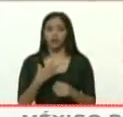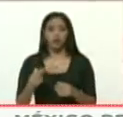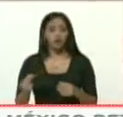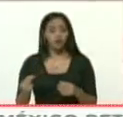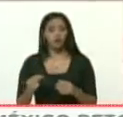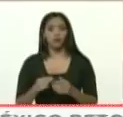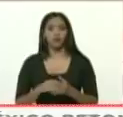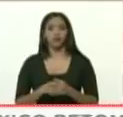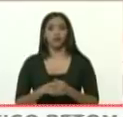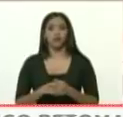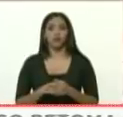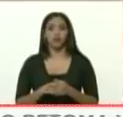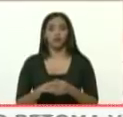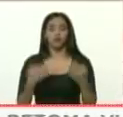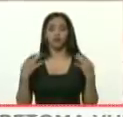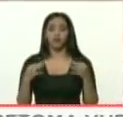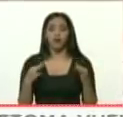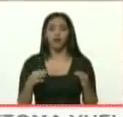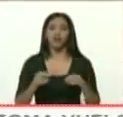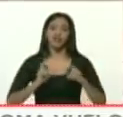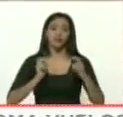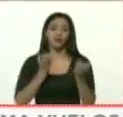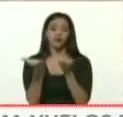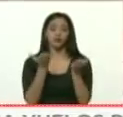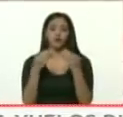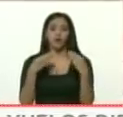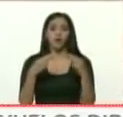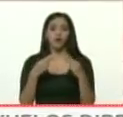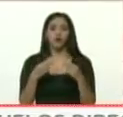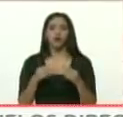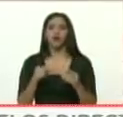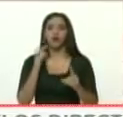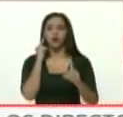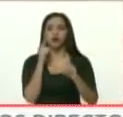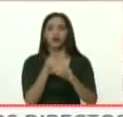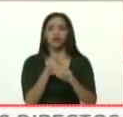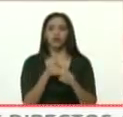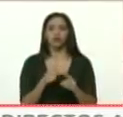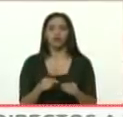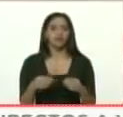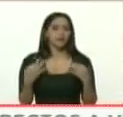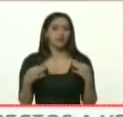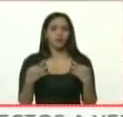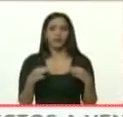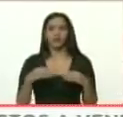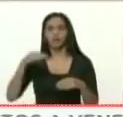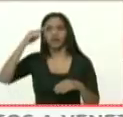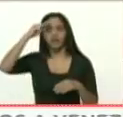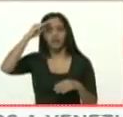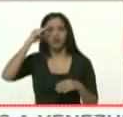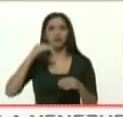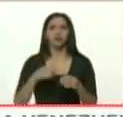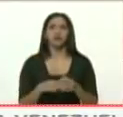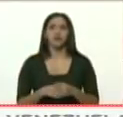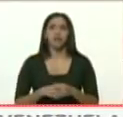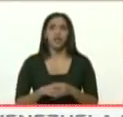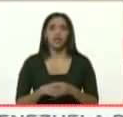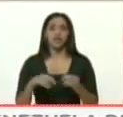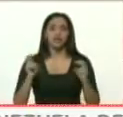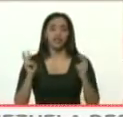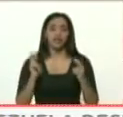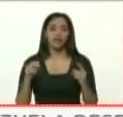el tema de los servicios públicos se convierte en un objetivo prácticamente militar por el tema del sabotaje. También se refería el día de